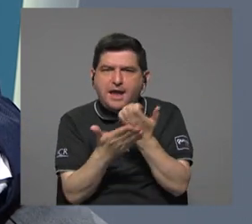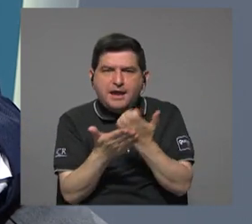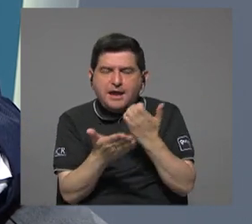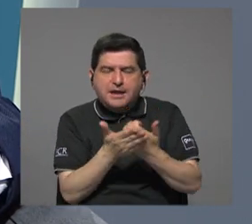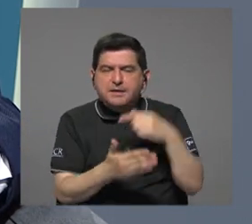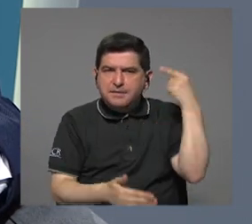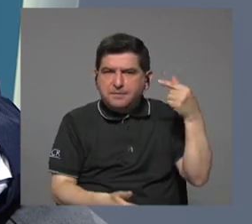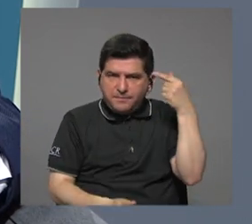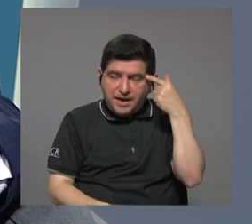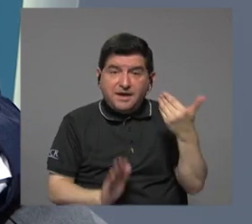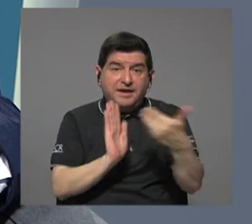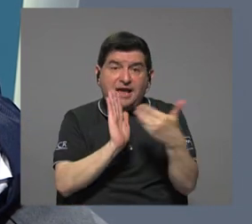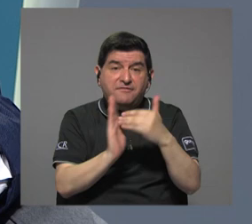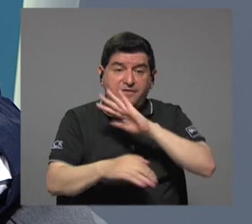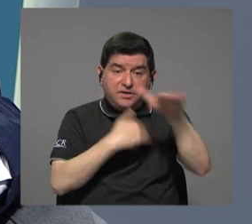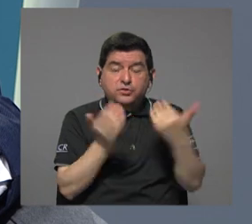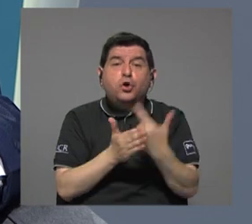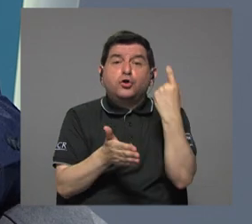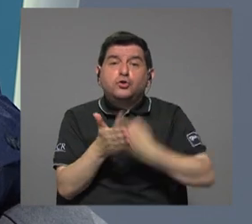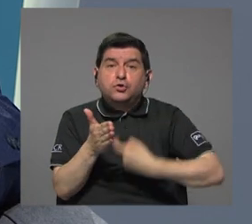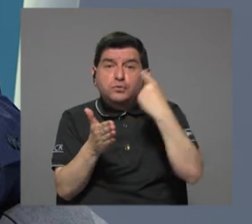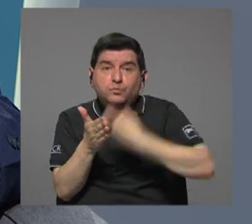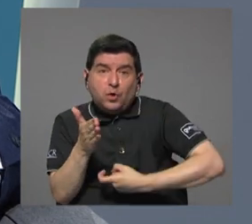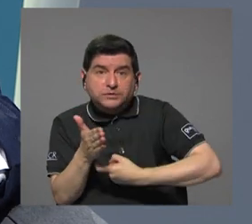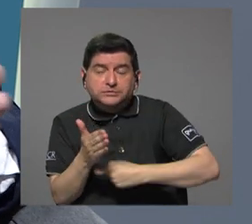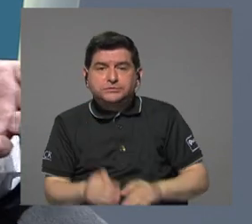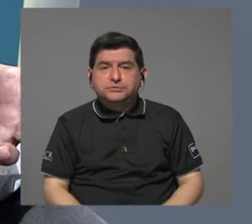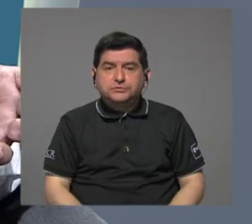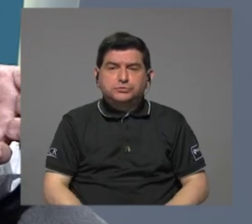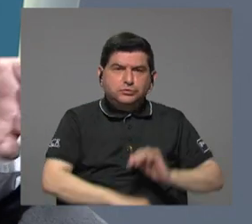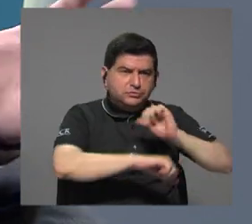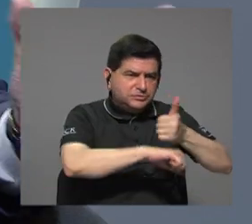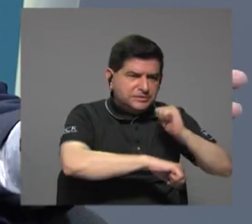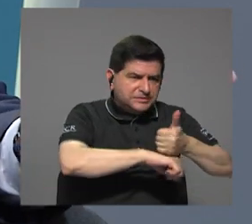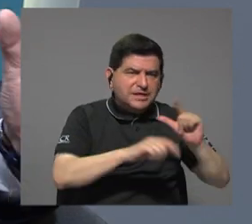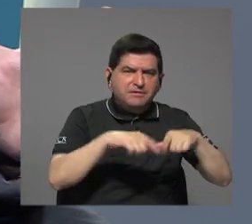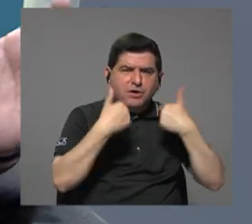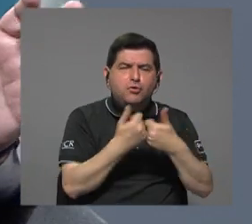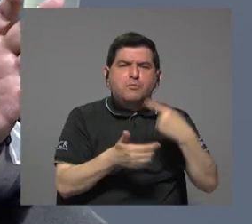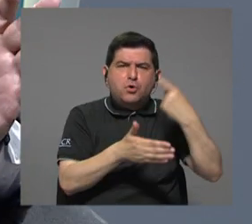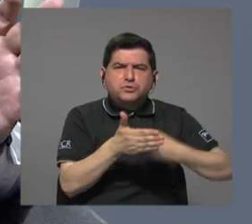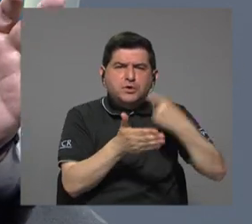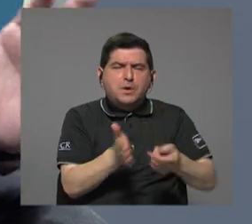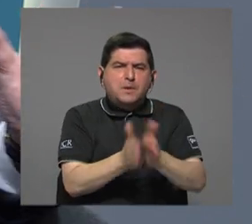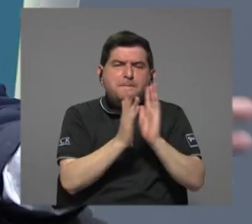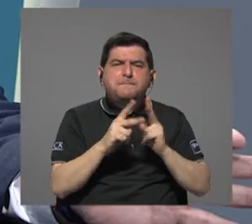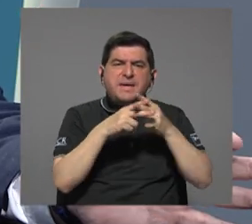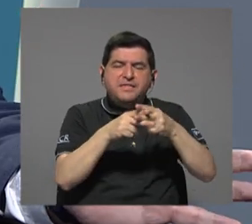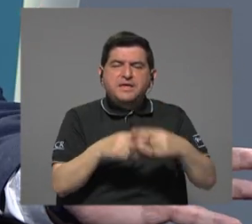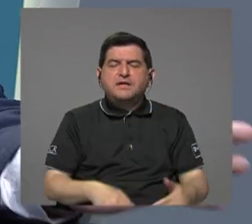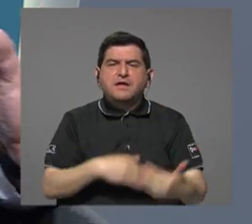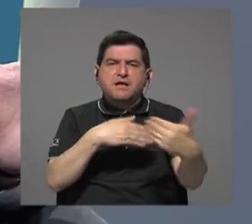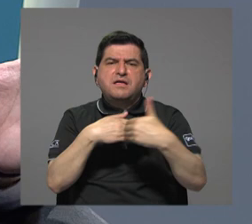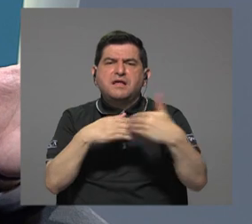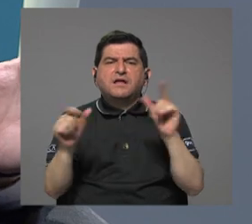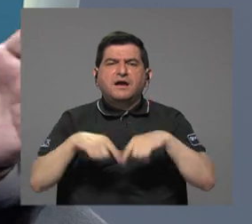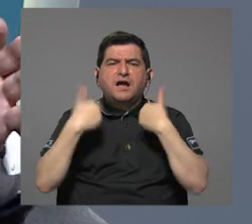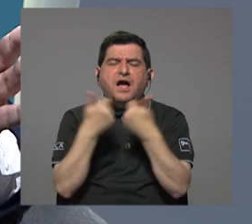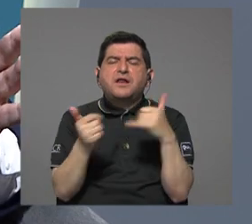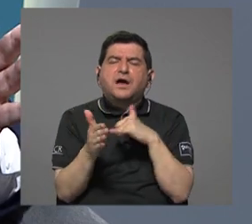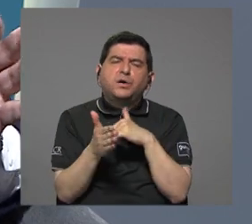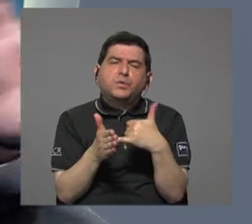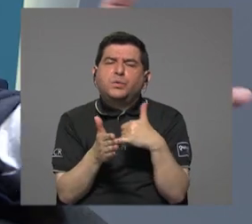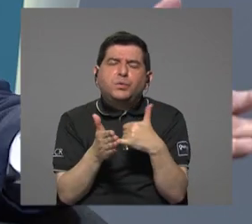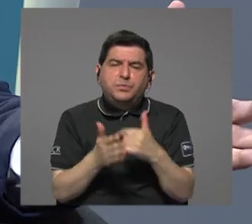atacó a todos de poner impuestos que viene conformándose un grupo de poner impuestos pedir prestado y atacar a los grupos más vulnerables